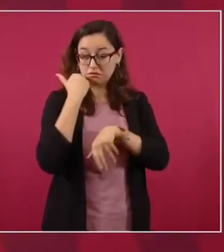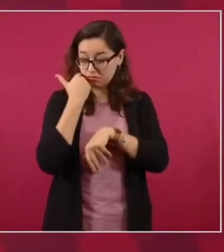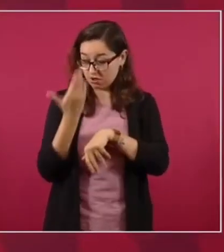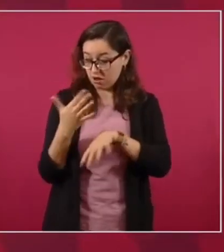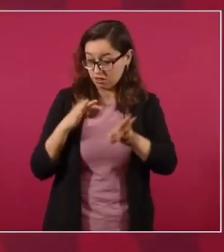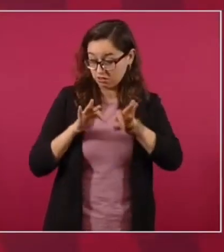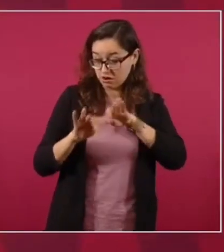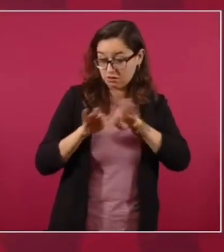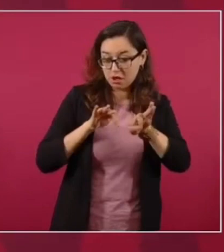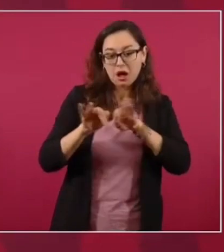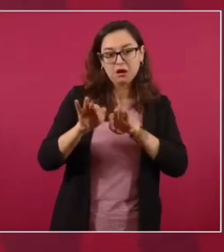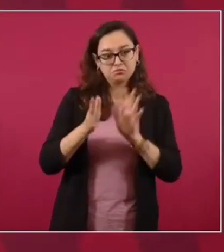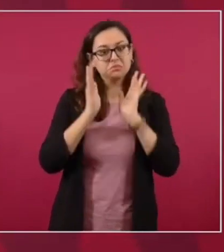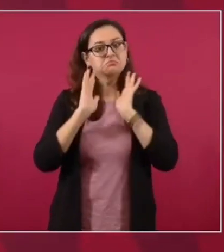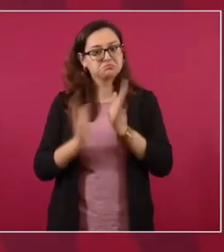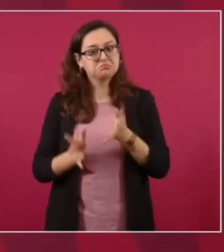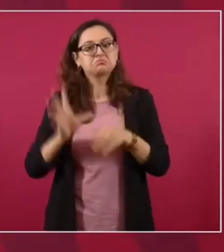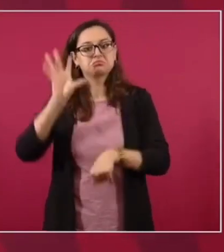Unidos